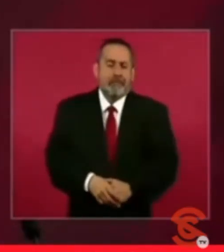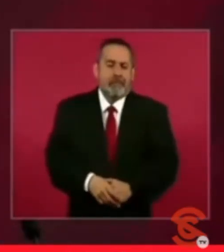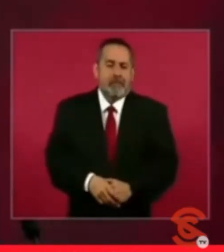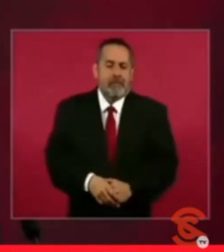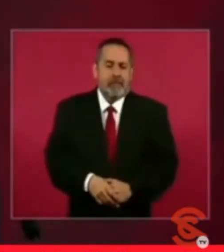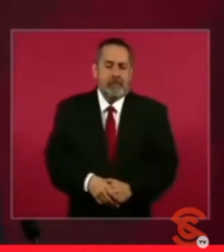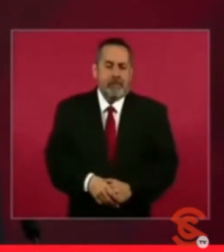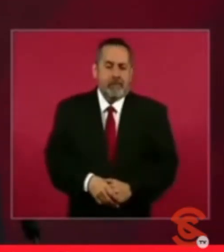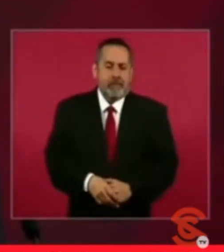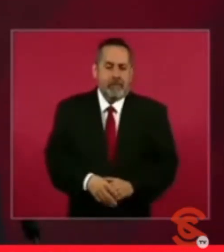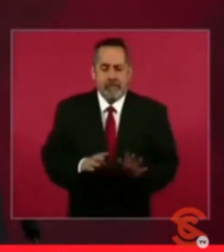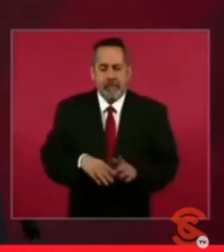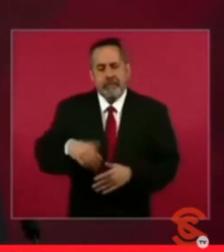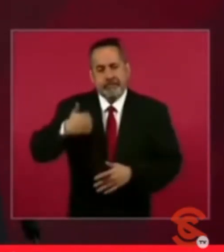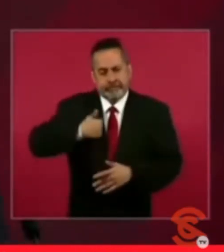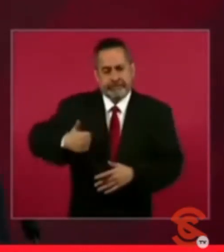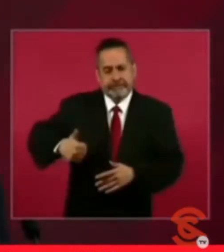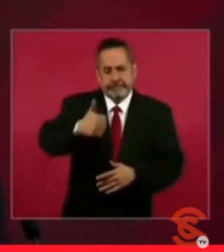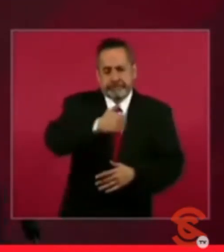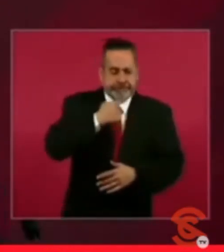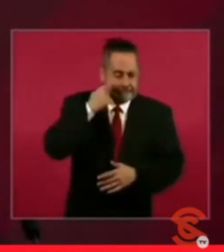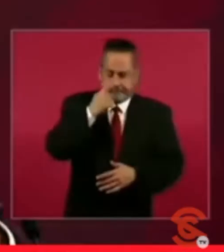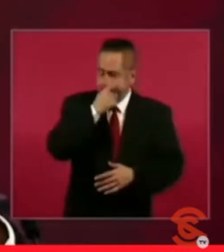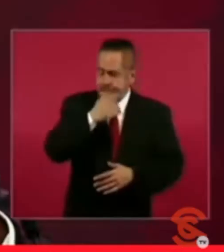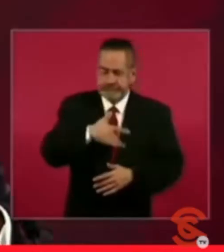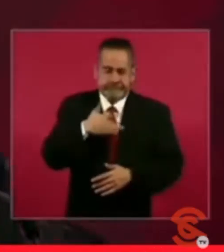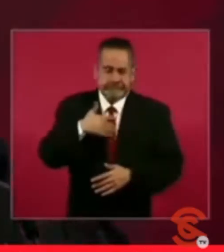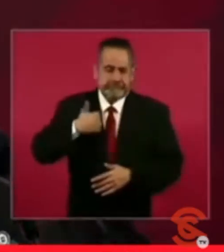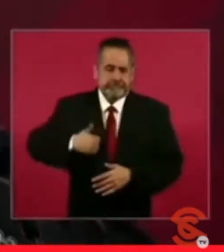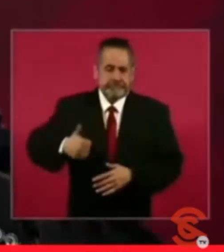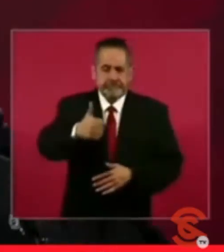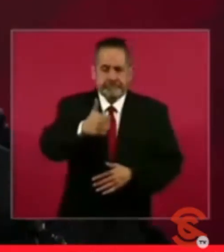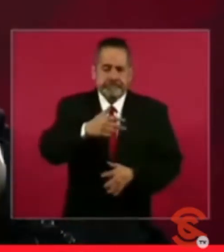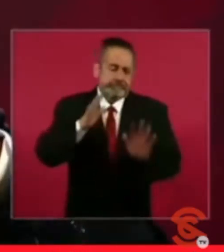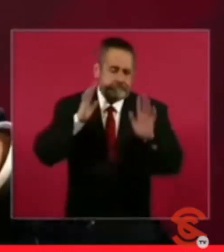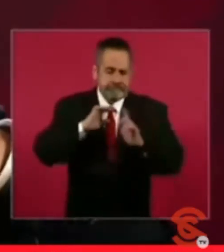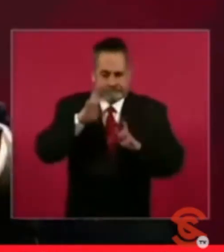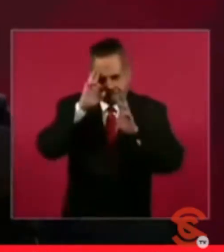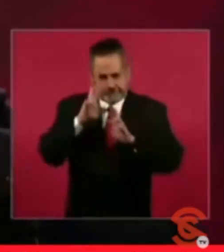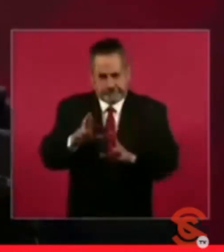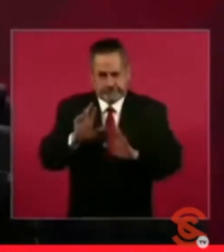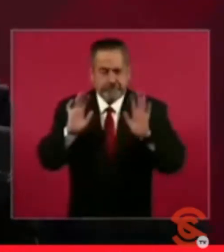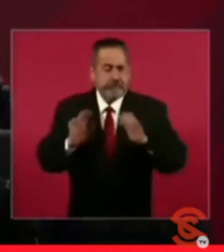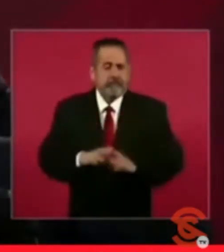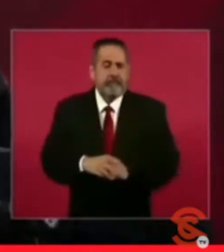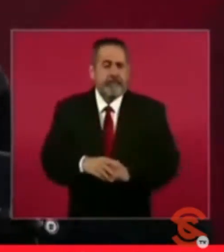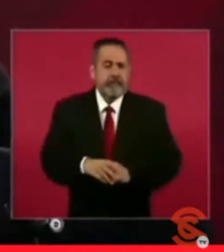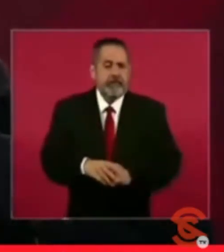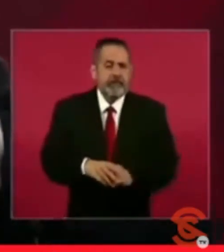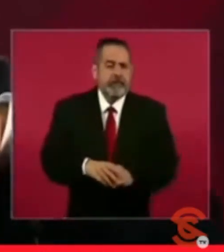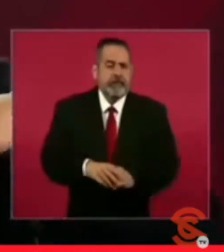Claro, cada quien tiene su criterio, ¿no?, y hay que respetarlo. Hay quienes dicen,